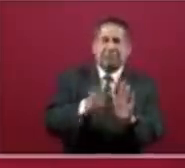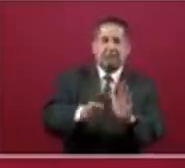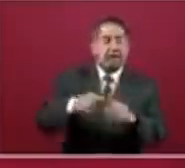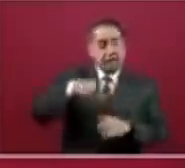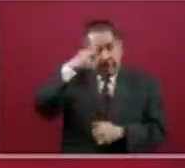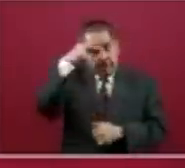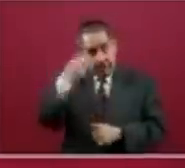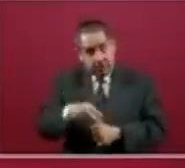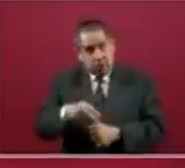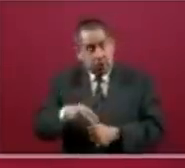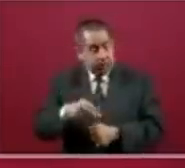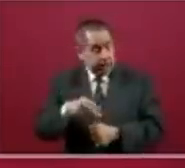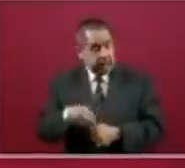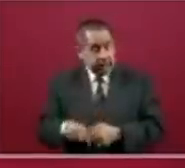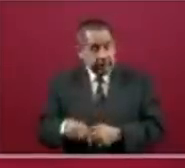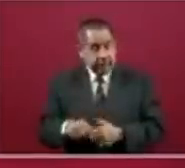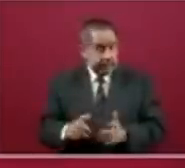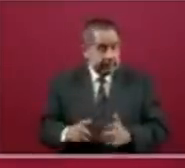México,